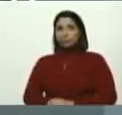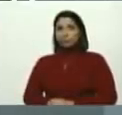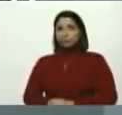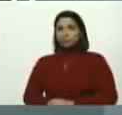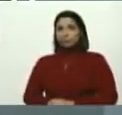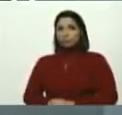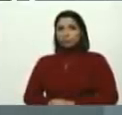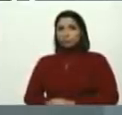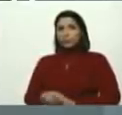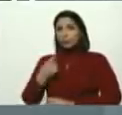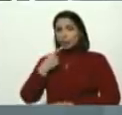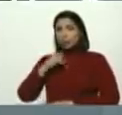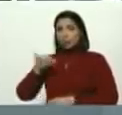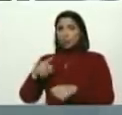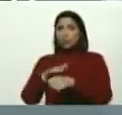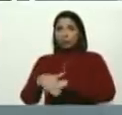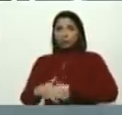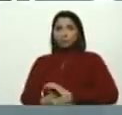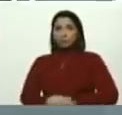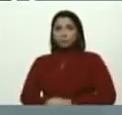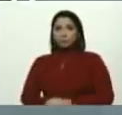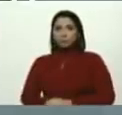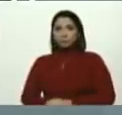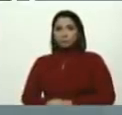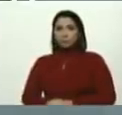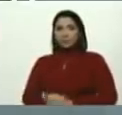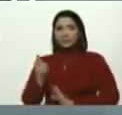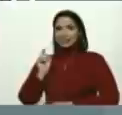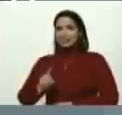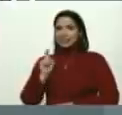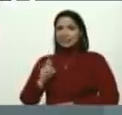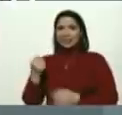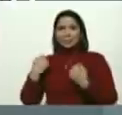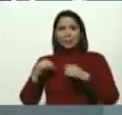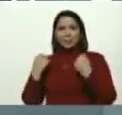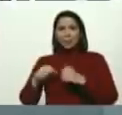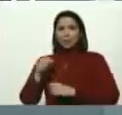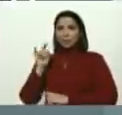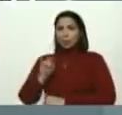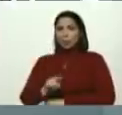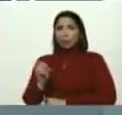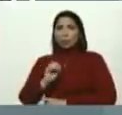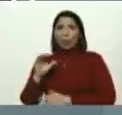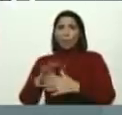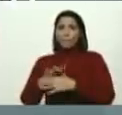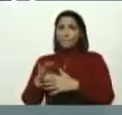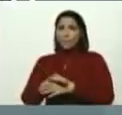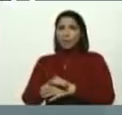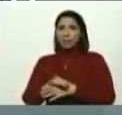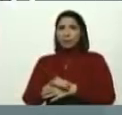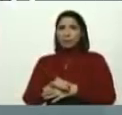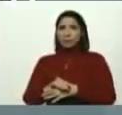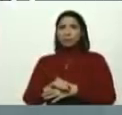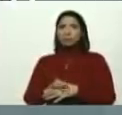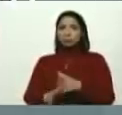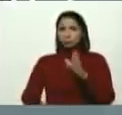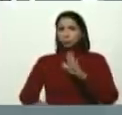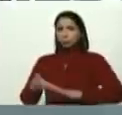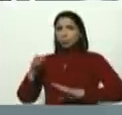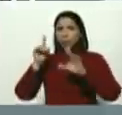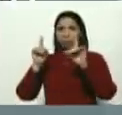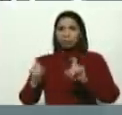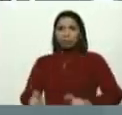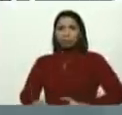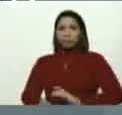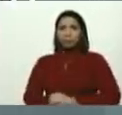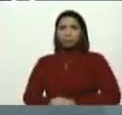Le dije a Jorge Rodríguez, si es necesario, prepárate el lunes o el martes para que saquemos pruebas contundentes de toda esta verdad.